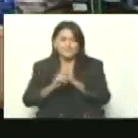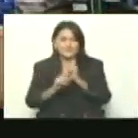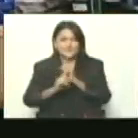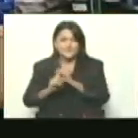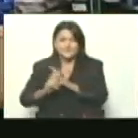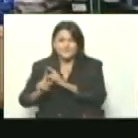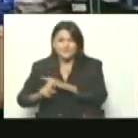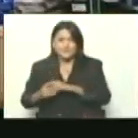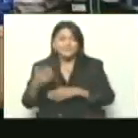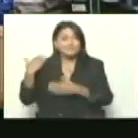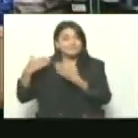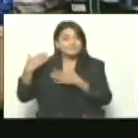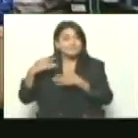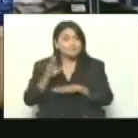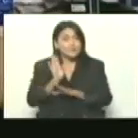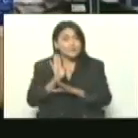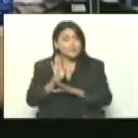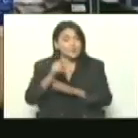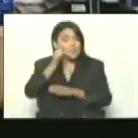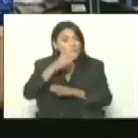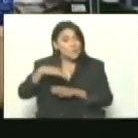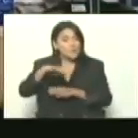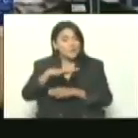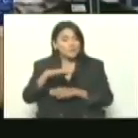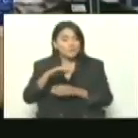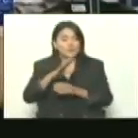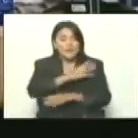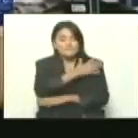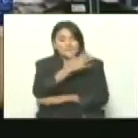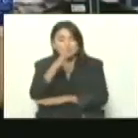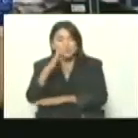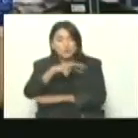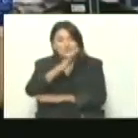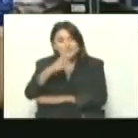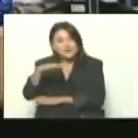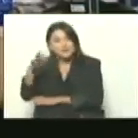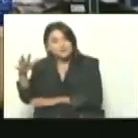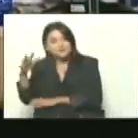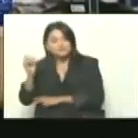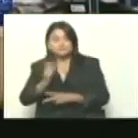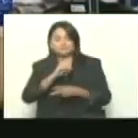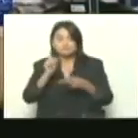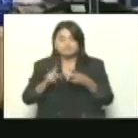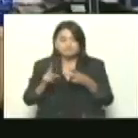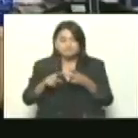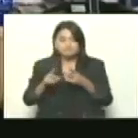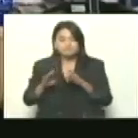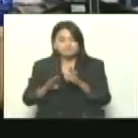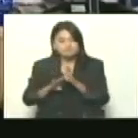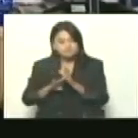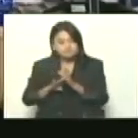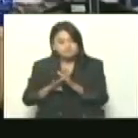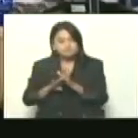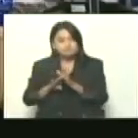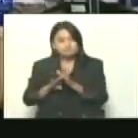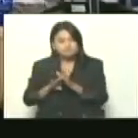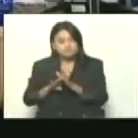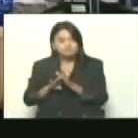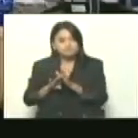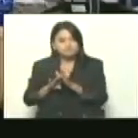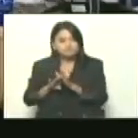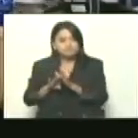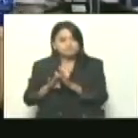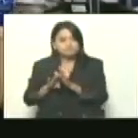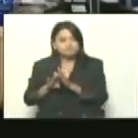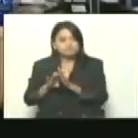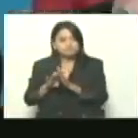protección a los pueblos amazónicos. Posteriormente pasó a una etapa de avance, y pasó a convertirse en